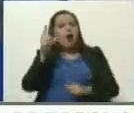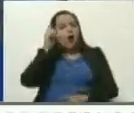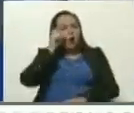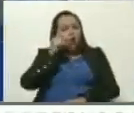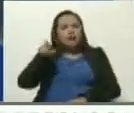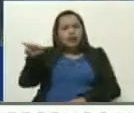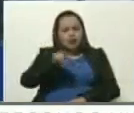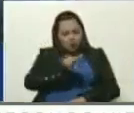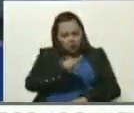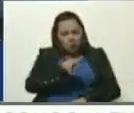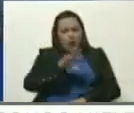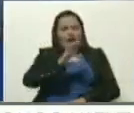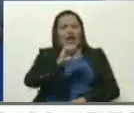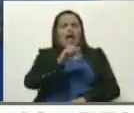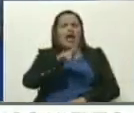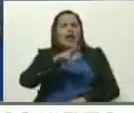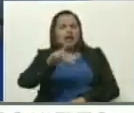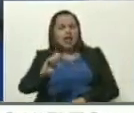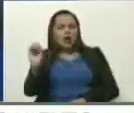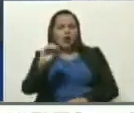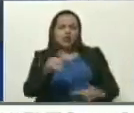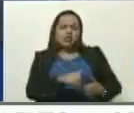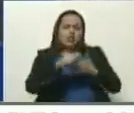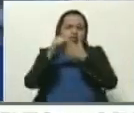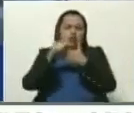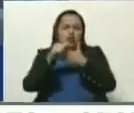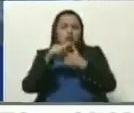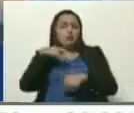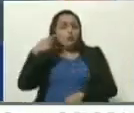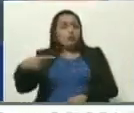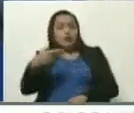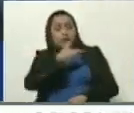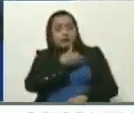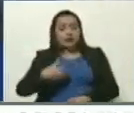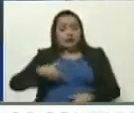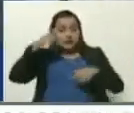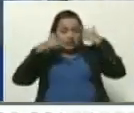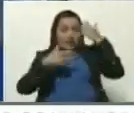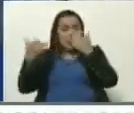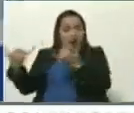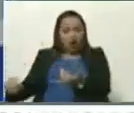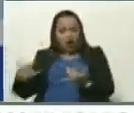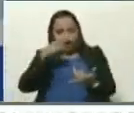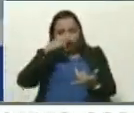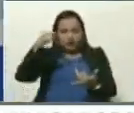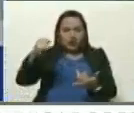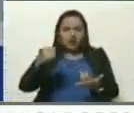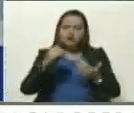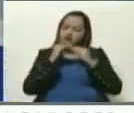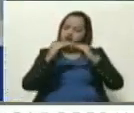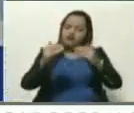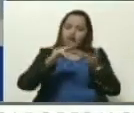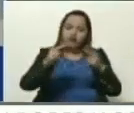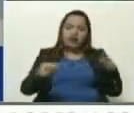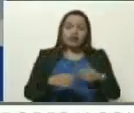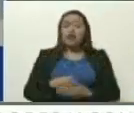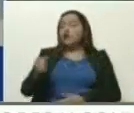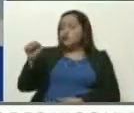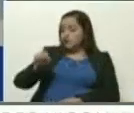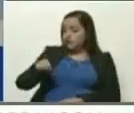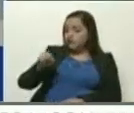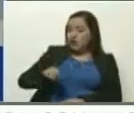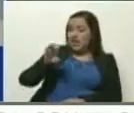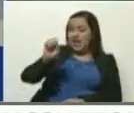la dirección política del comandante Chávez y ahorita de Nicolás Maduro, que nos hemos mantenido en paz. Y además que era un hombre,